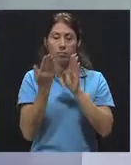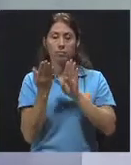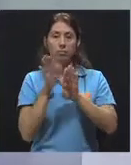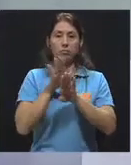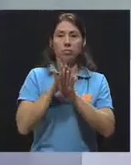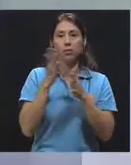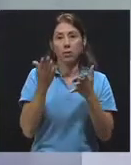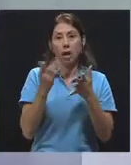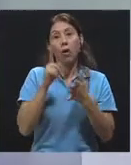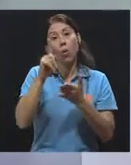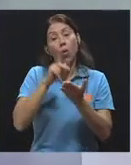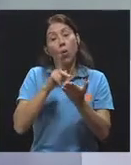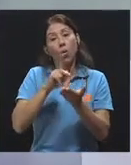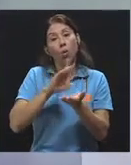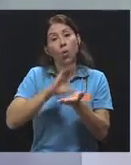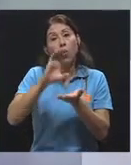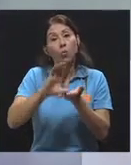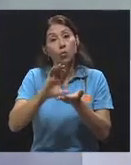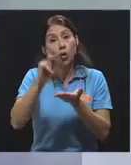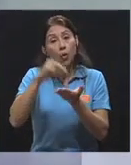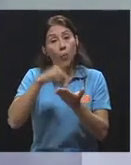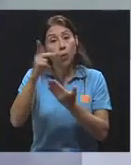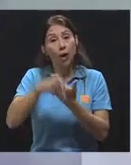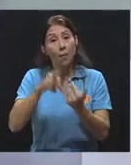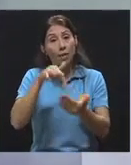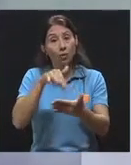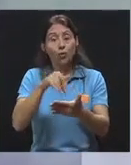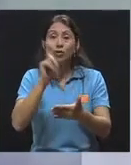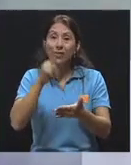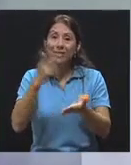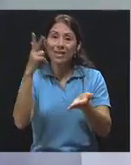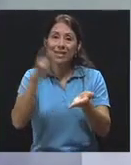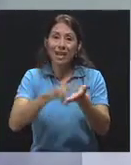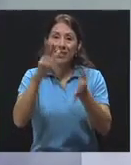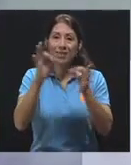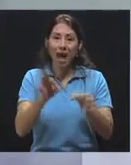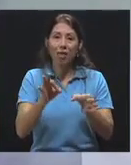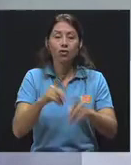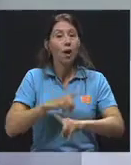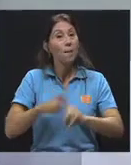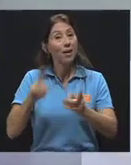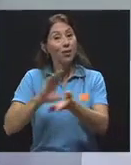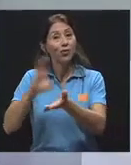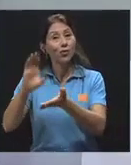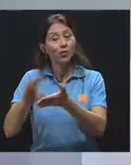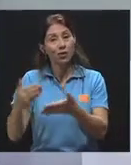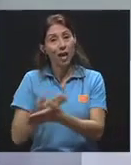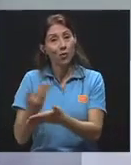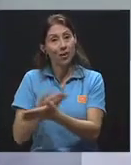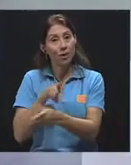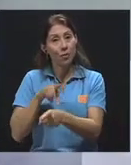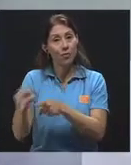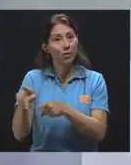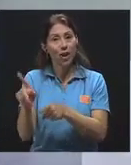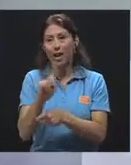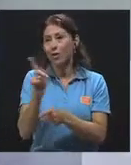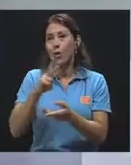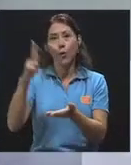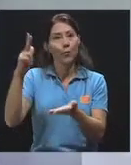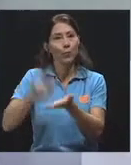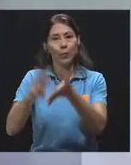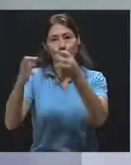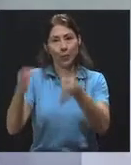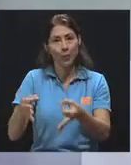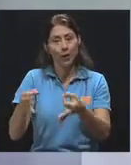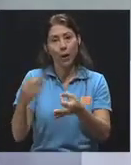los cursos, digamos, de un programa de estudio tienen que ser certificados. Así. Pero los cursos de actualización profesional no necesariamente son certificados,